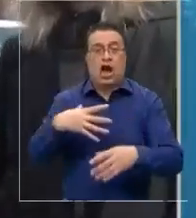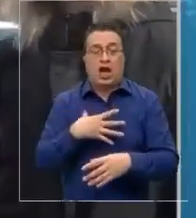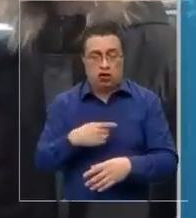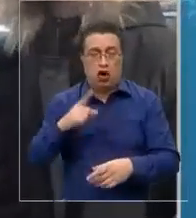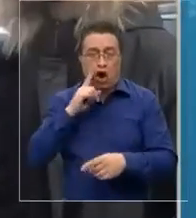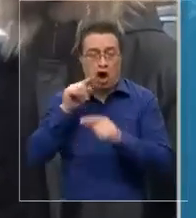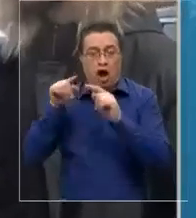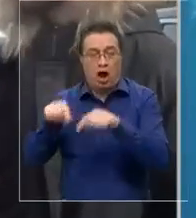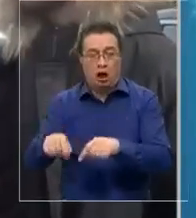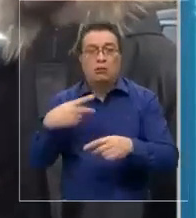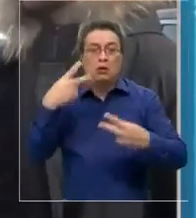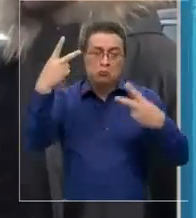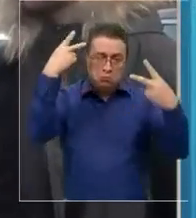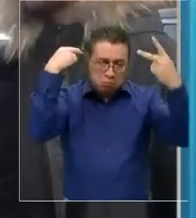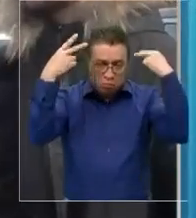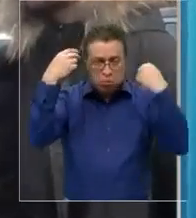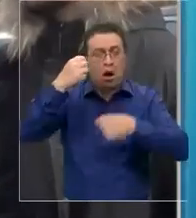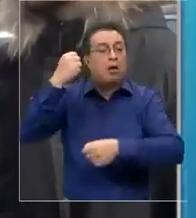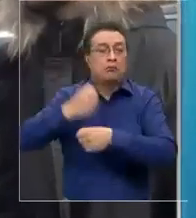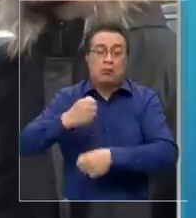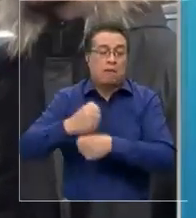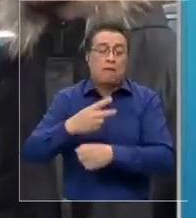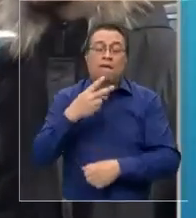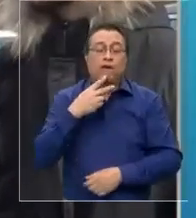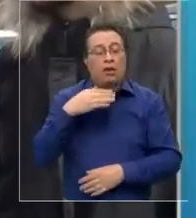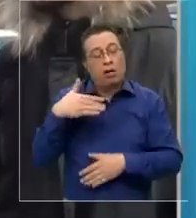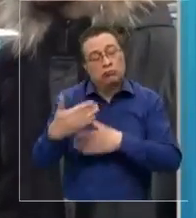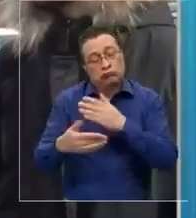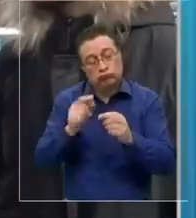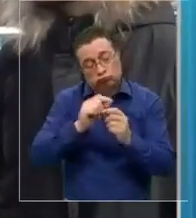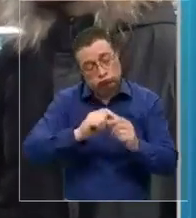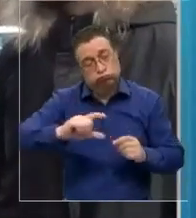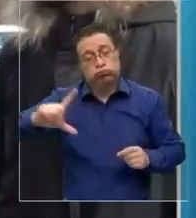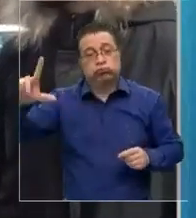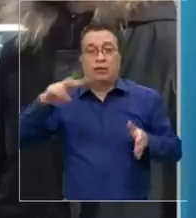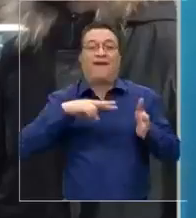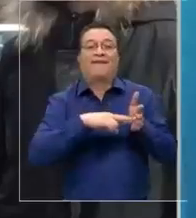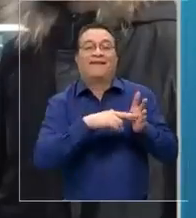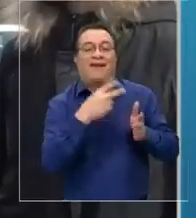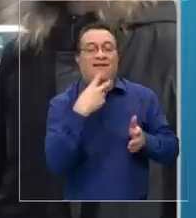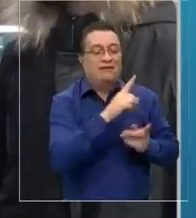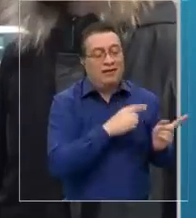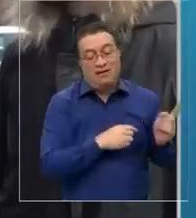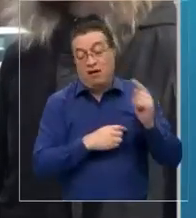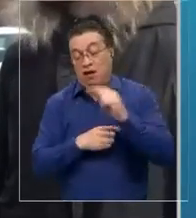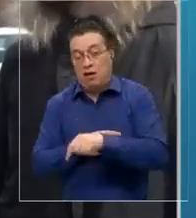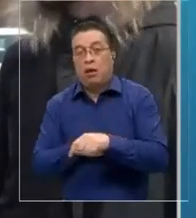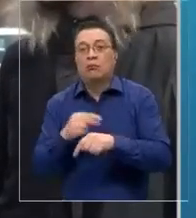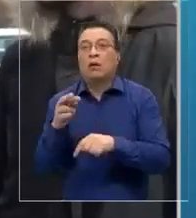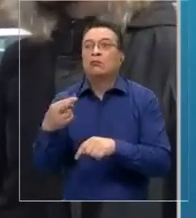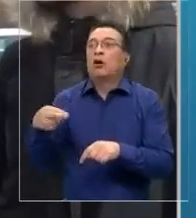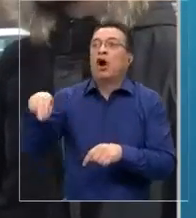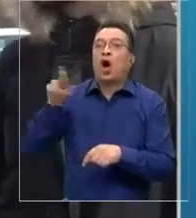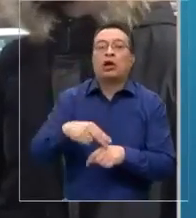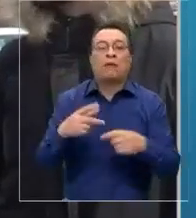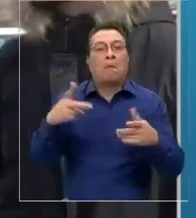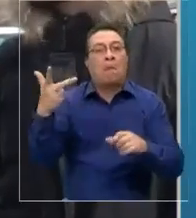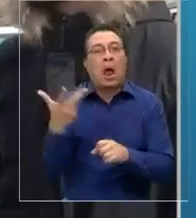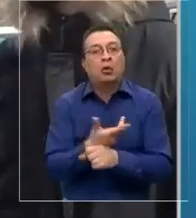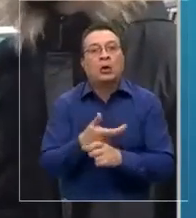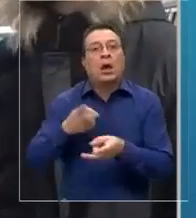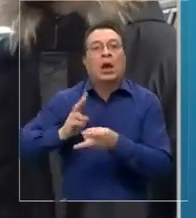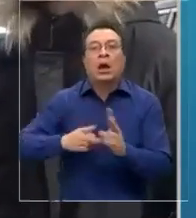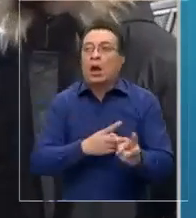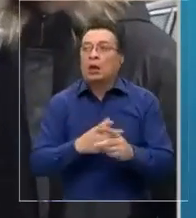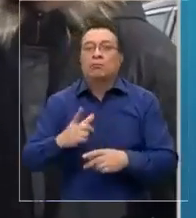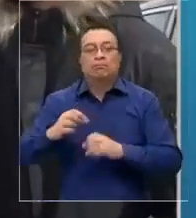Nicolai, pusieron una peluquería, la vida nuevamente había logrado rearmar su vida y ahora otra vez. Por segunda vez, una guerra lo